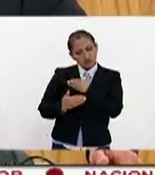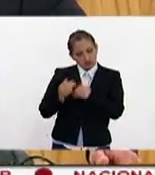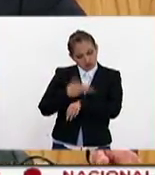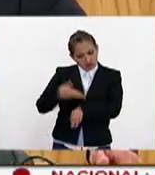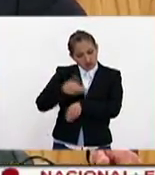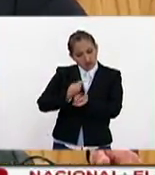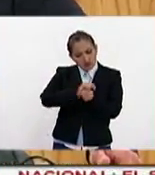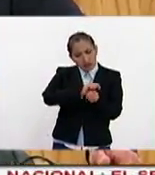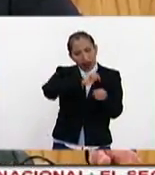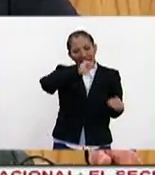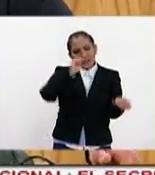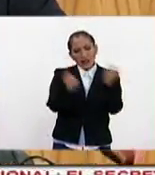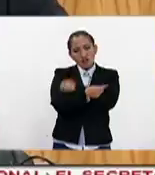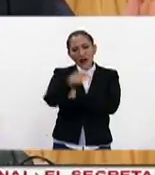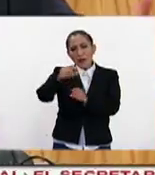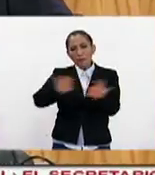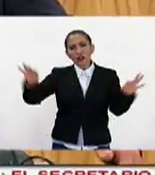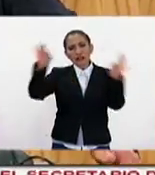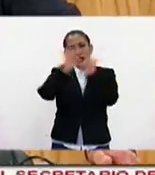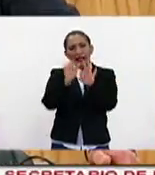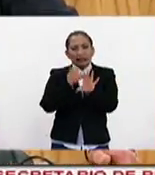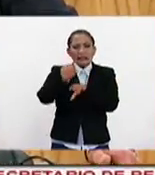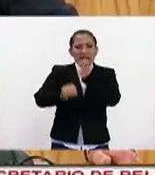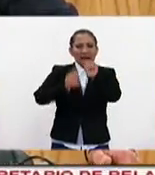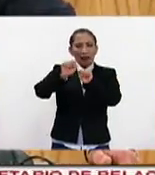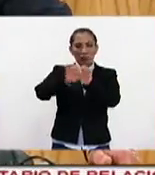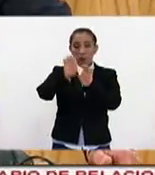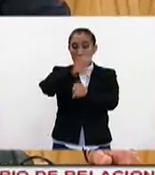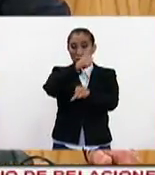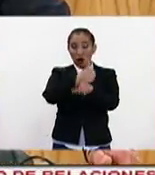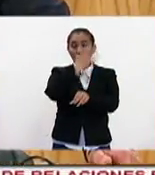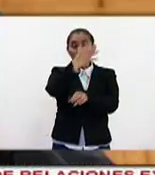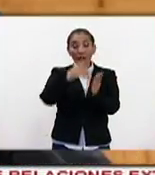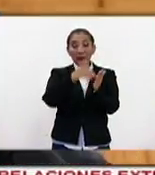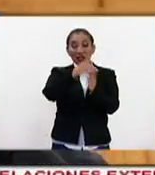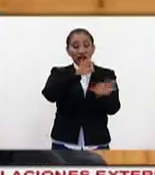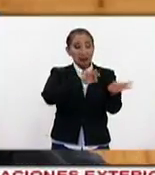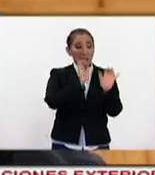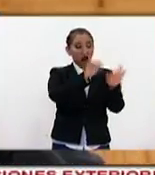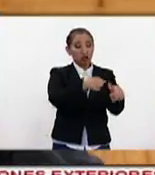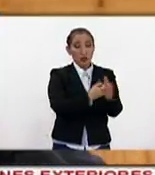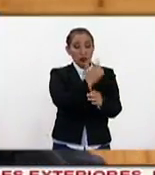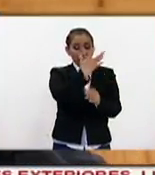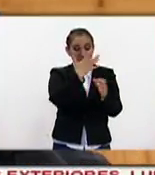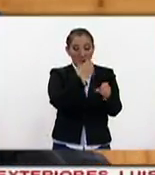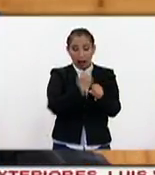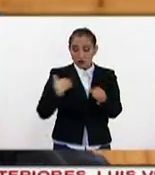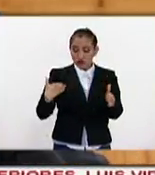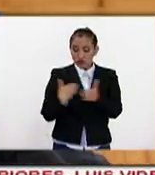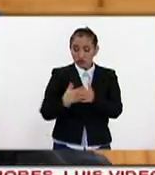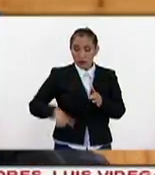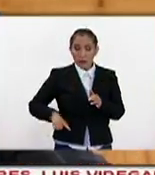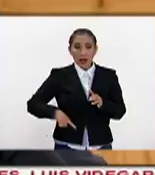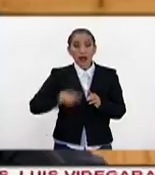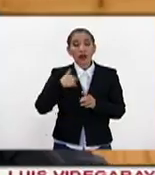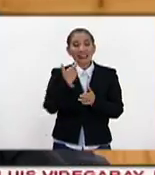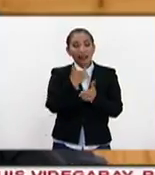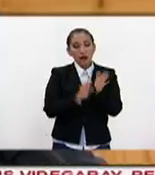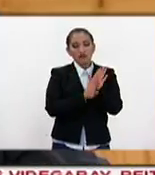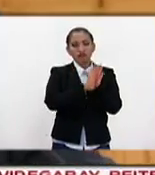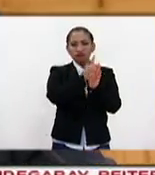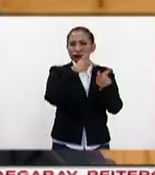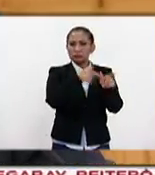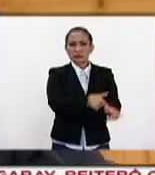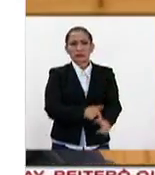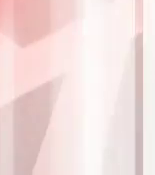de transformación y alcanzando importantes logros, como la creación de 4 millones de empleos en sus 5 años de gobierno y que la economía sigue